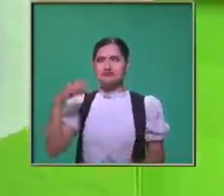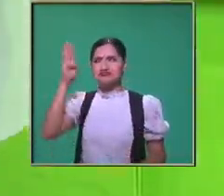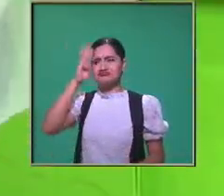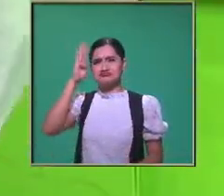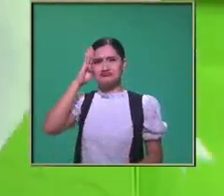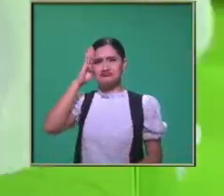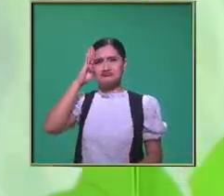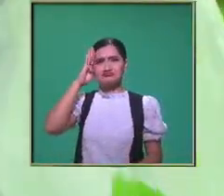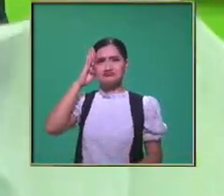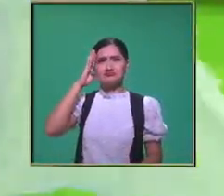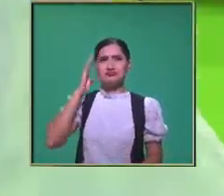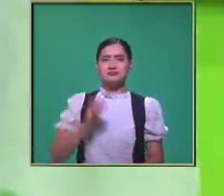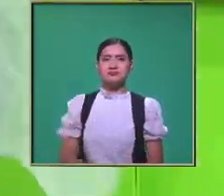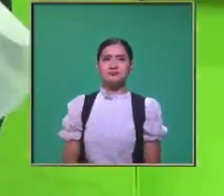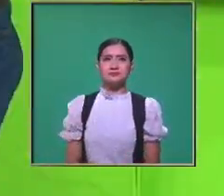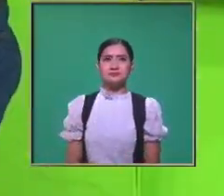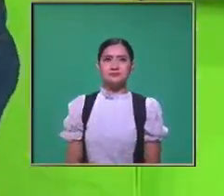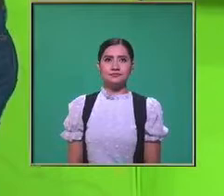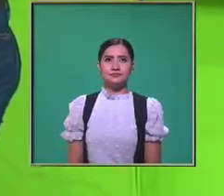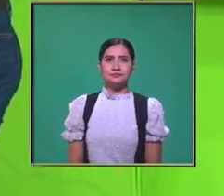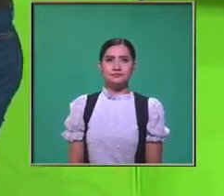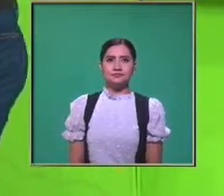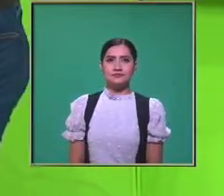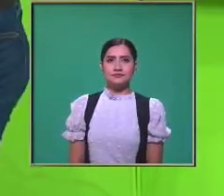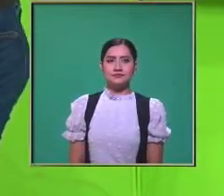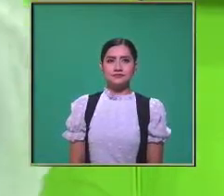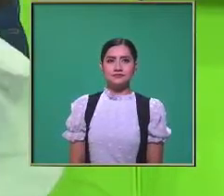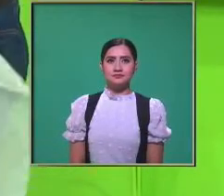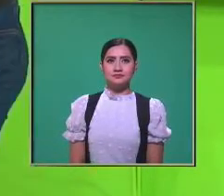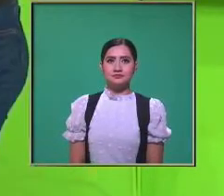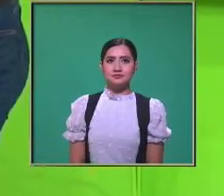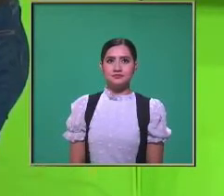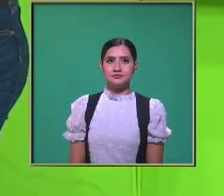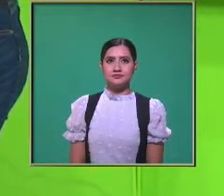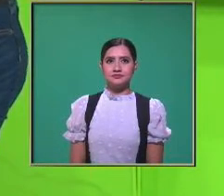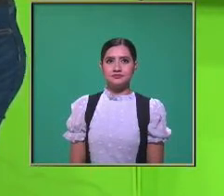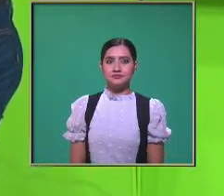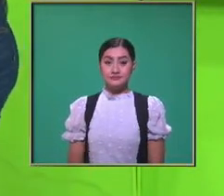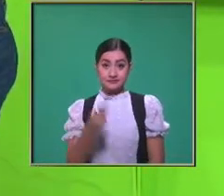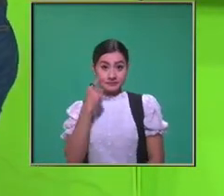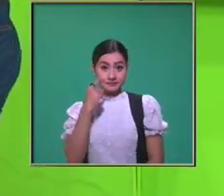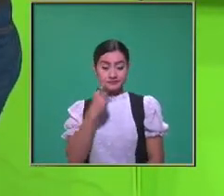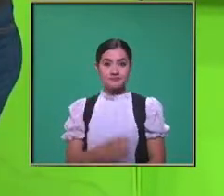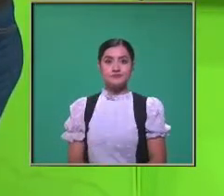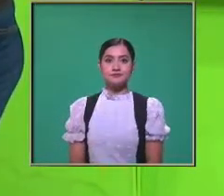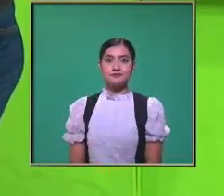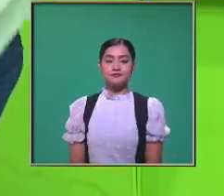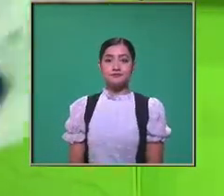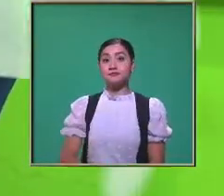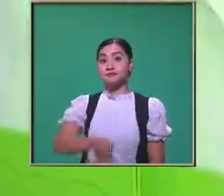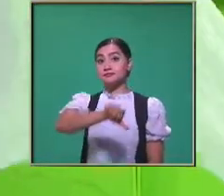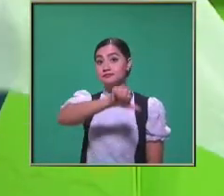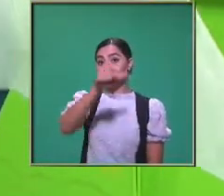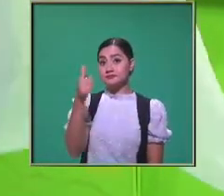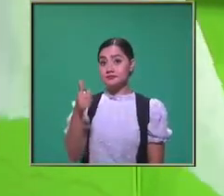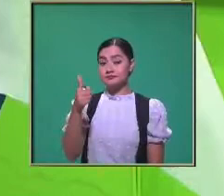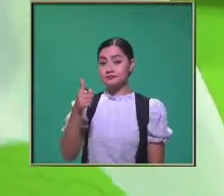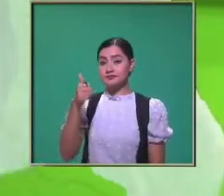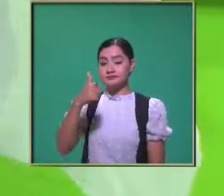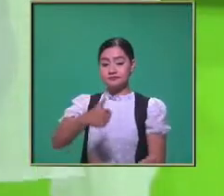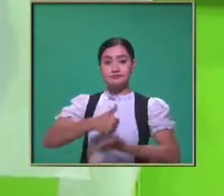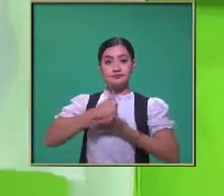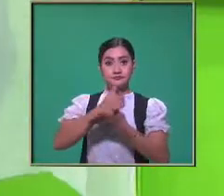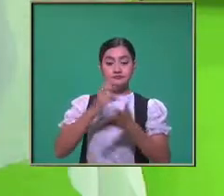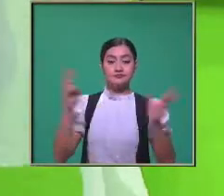podemos amarrar, nos la podemos amarrar. Ay, es verdad. Mira, y fíjate, en el cuello. También otra manera de provocar efectos en el